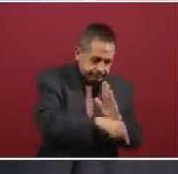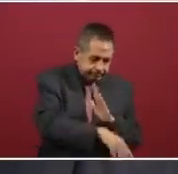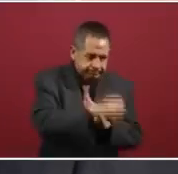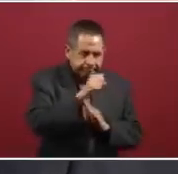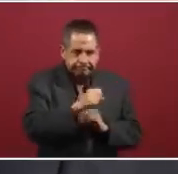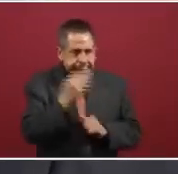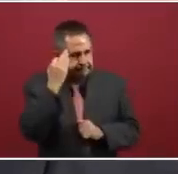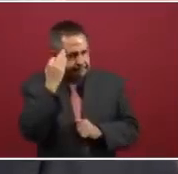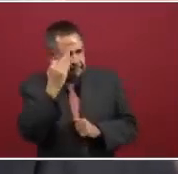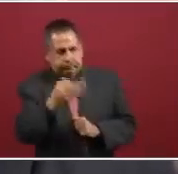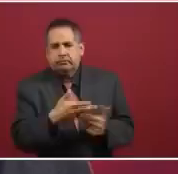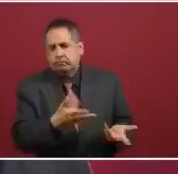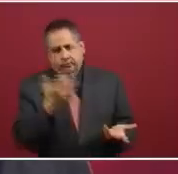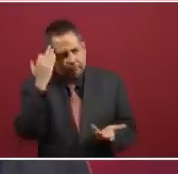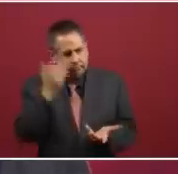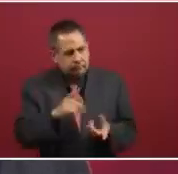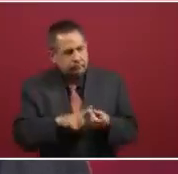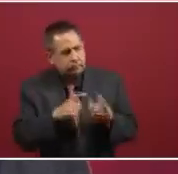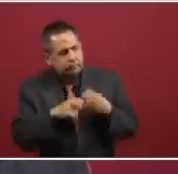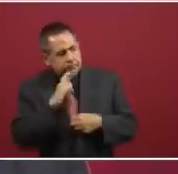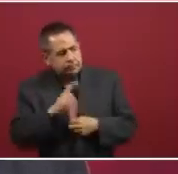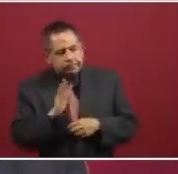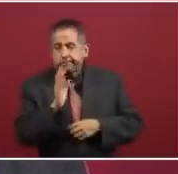y se han tardado mucho.